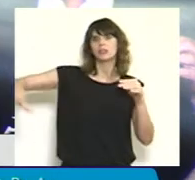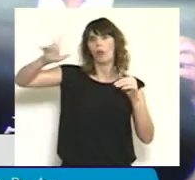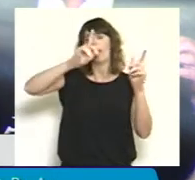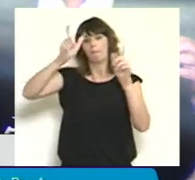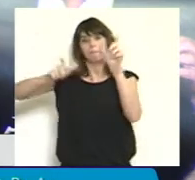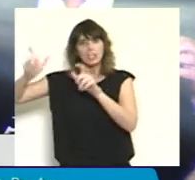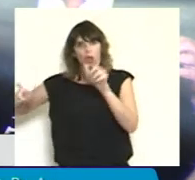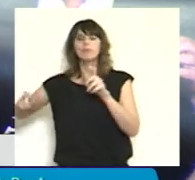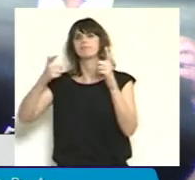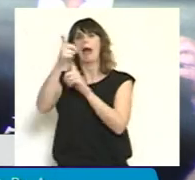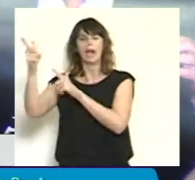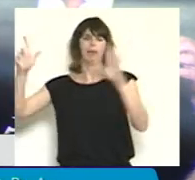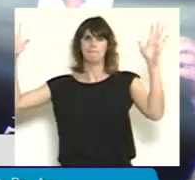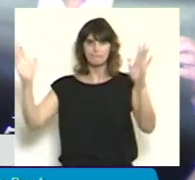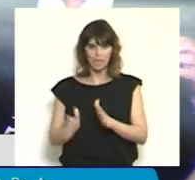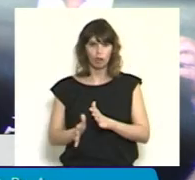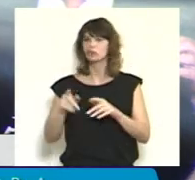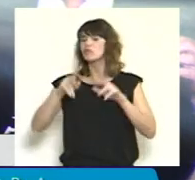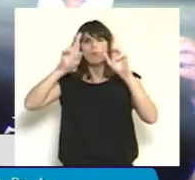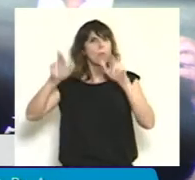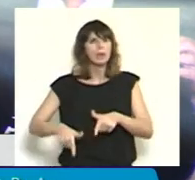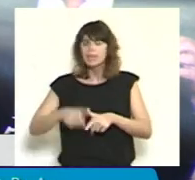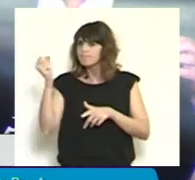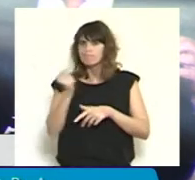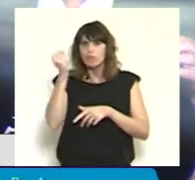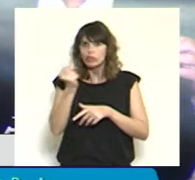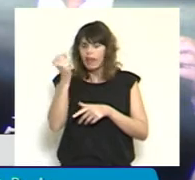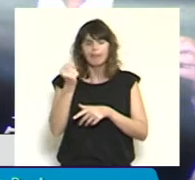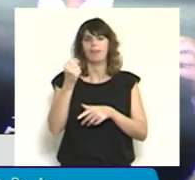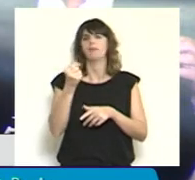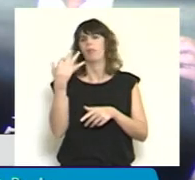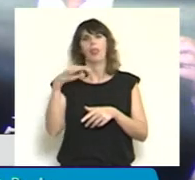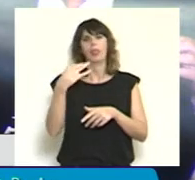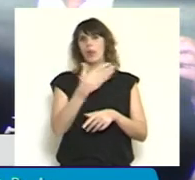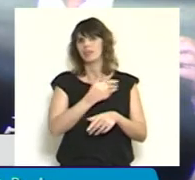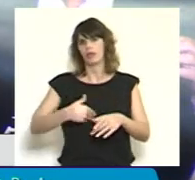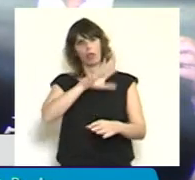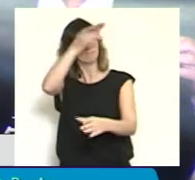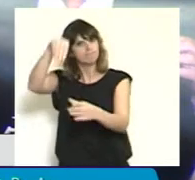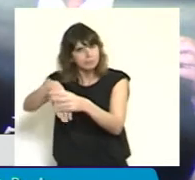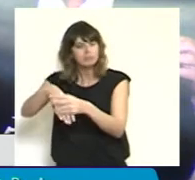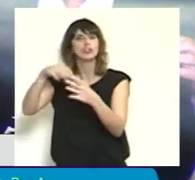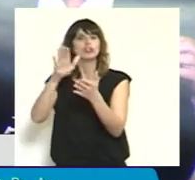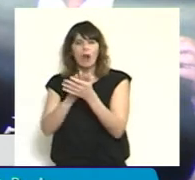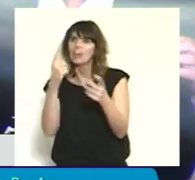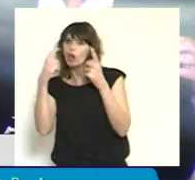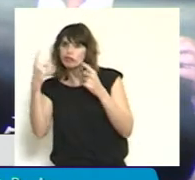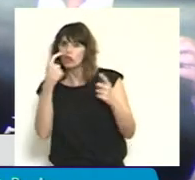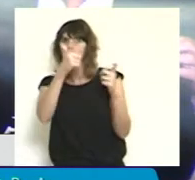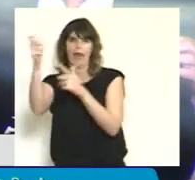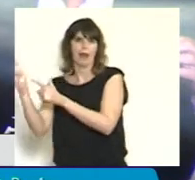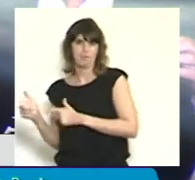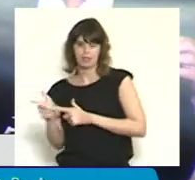de desarme representa un eje de la intervención del Estado en el mercado de armas y es esencial para